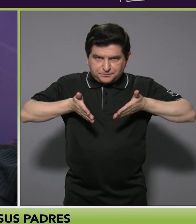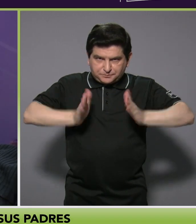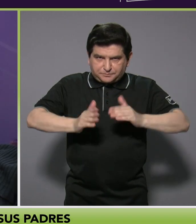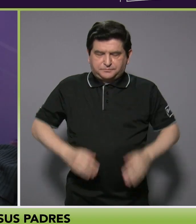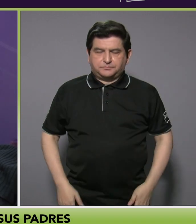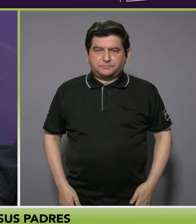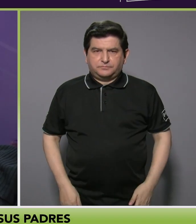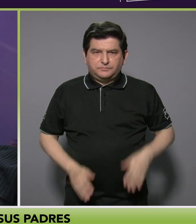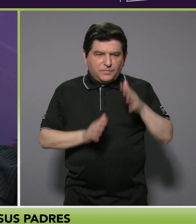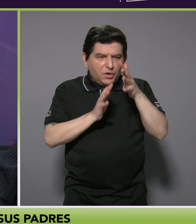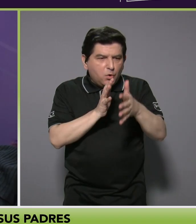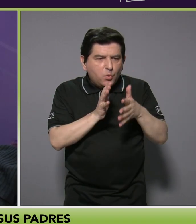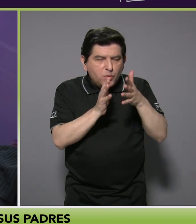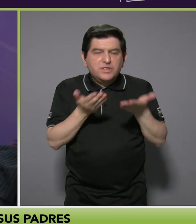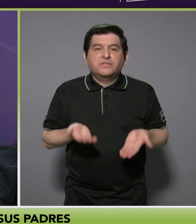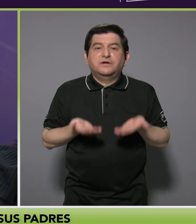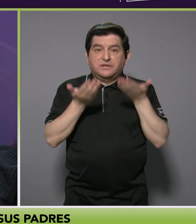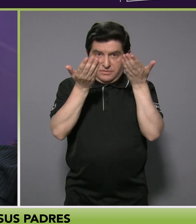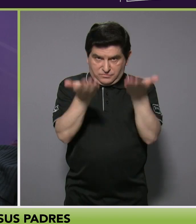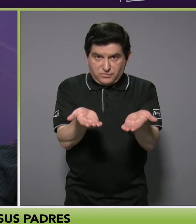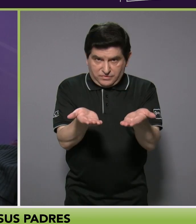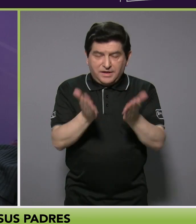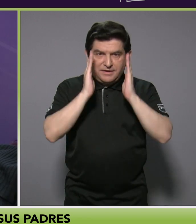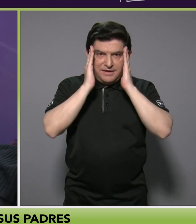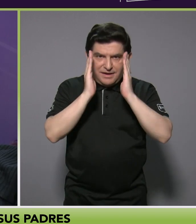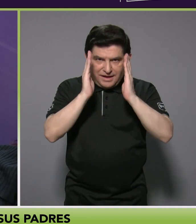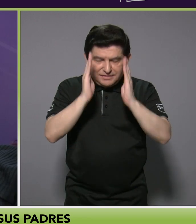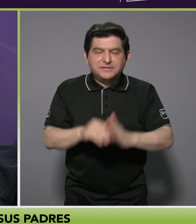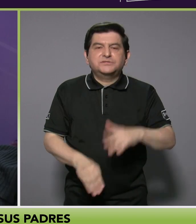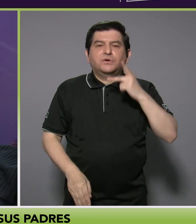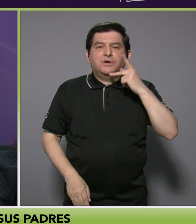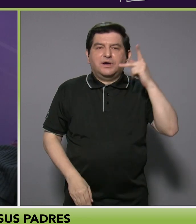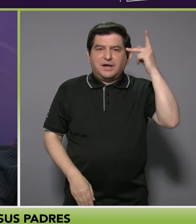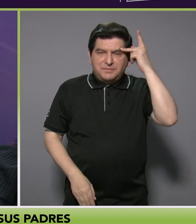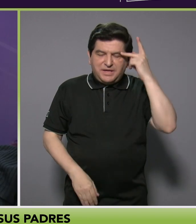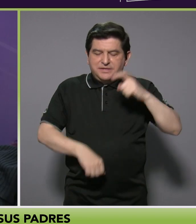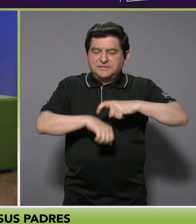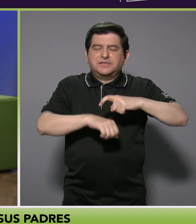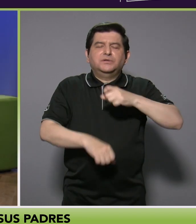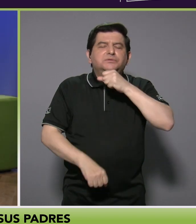de cuidar, de brindar cuidados y atención a sus padres durante